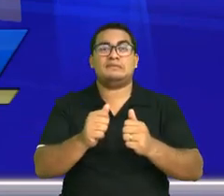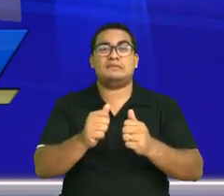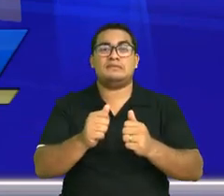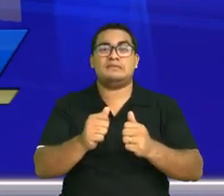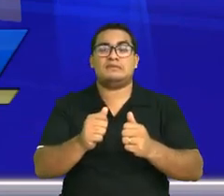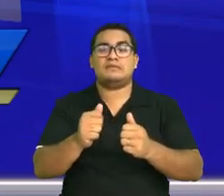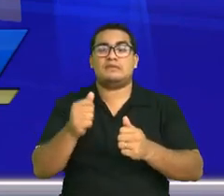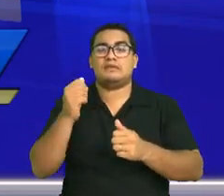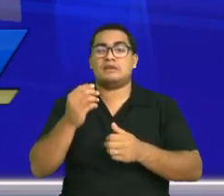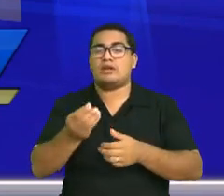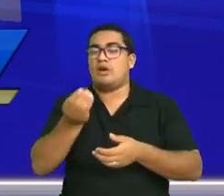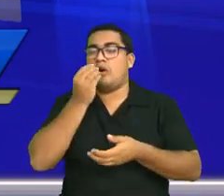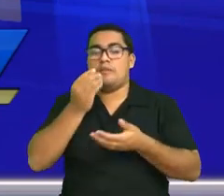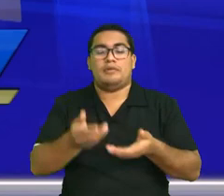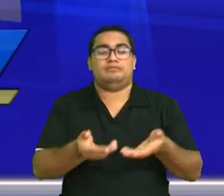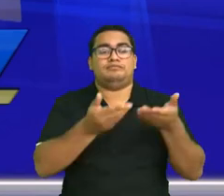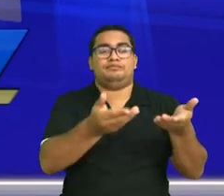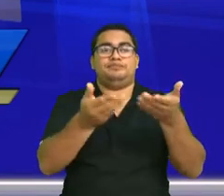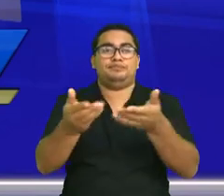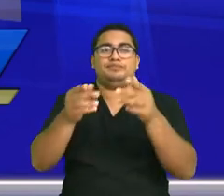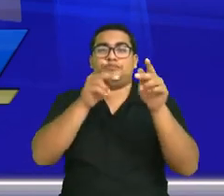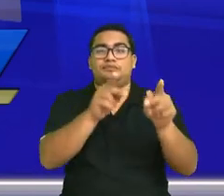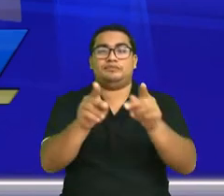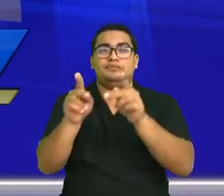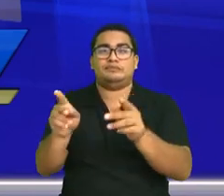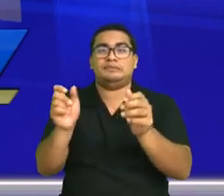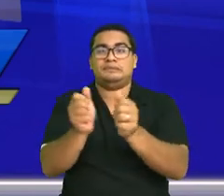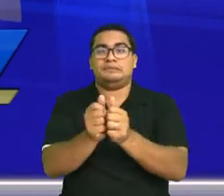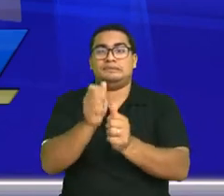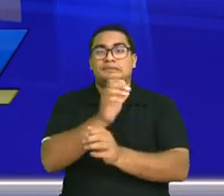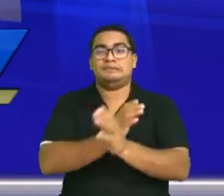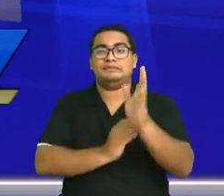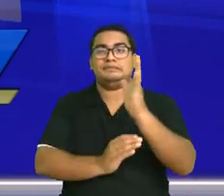personas con discapacidad. Y de igual manera,